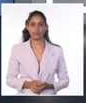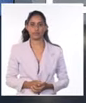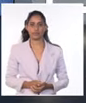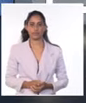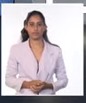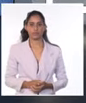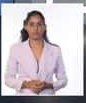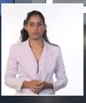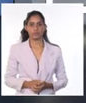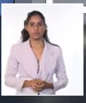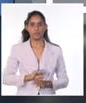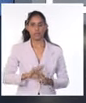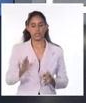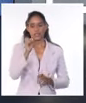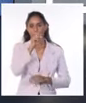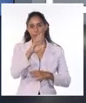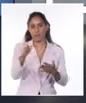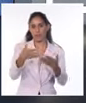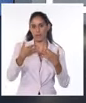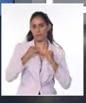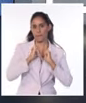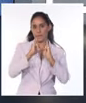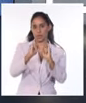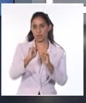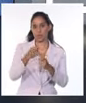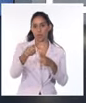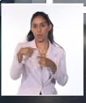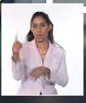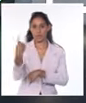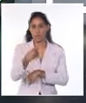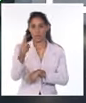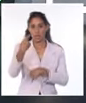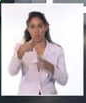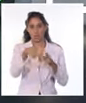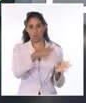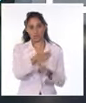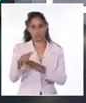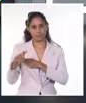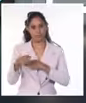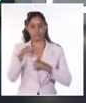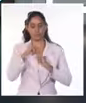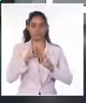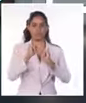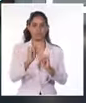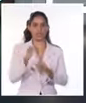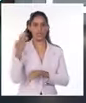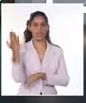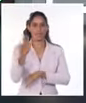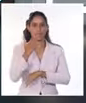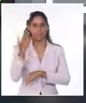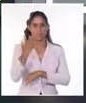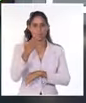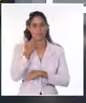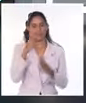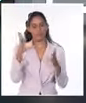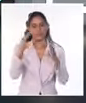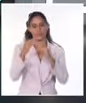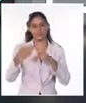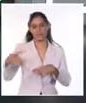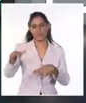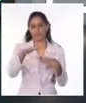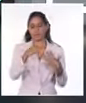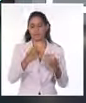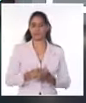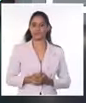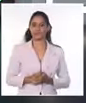así despedimos las breves nacionales esto nos ubica en la información meteorológica y hoy le doy las buenas noches a la doctora Miriam Teresita yanes